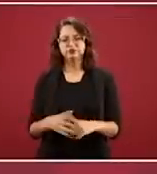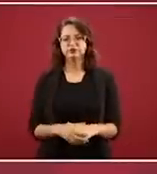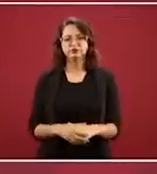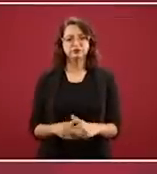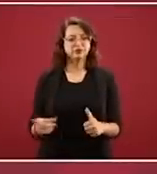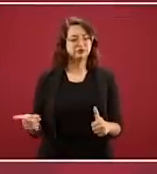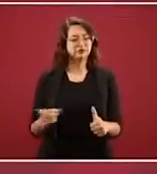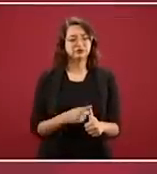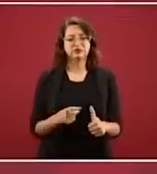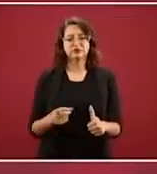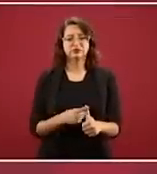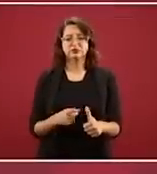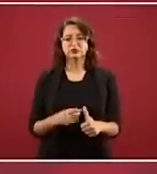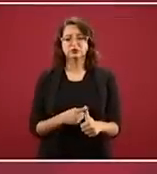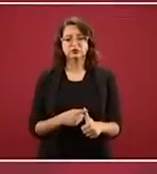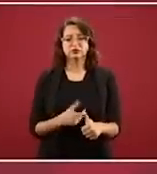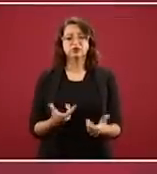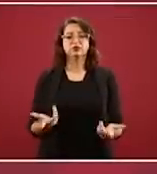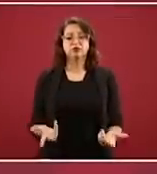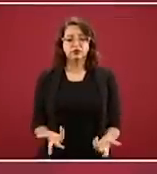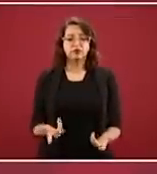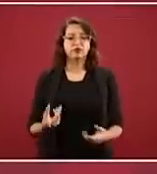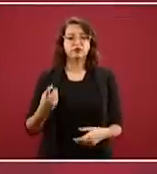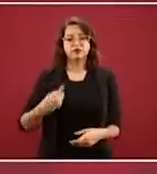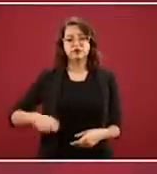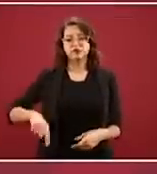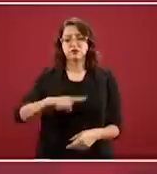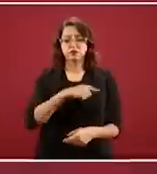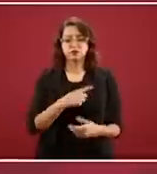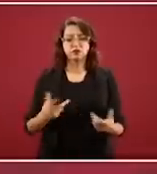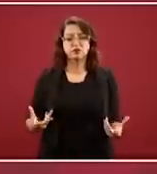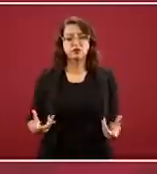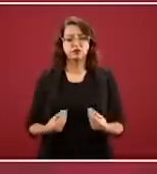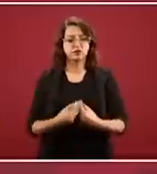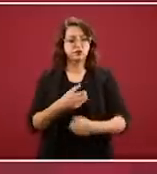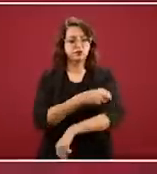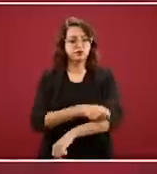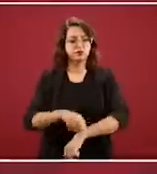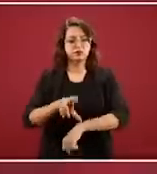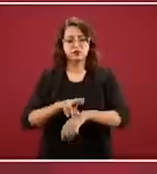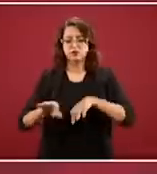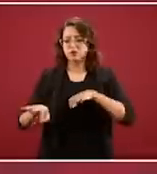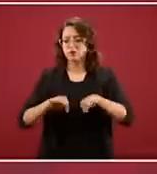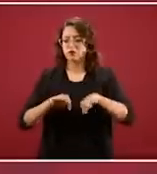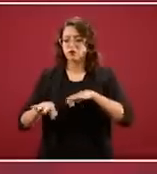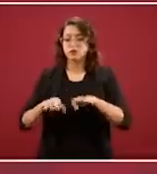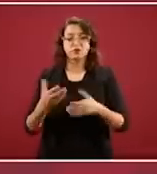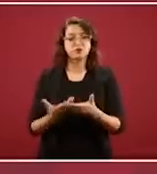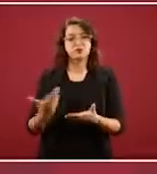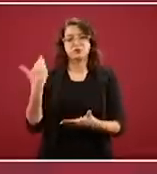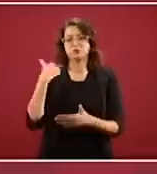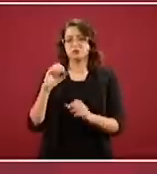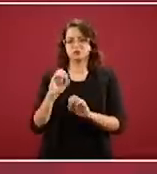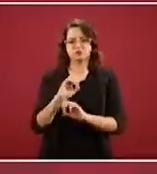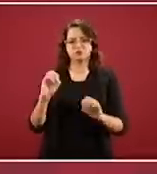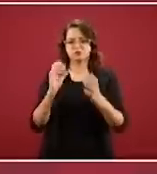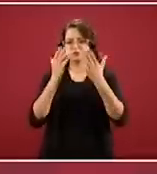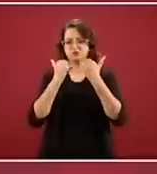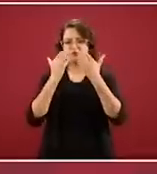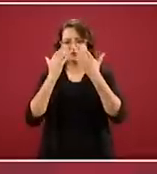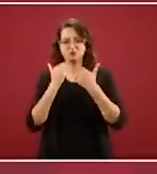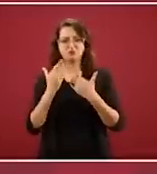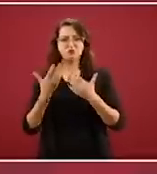primero es que estamos trabajando de manera coordinada. Esto no se hacía. Cada